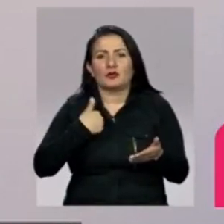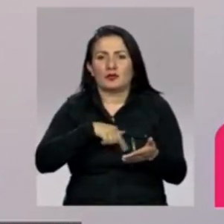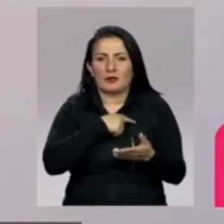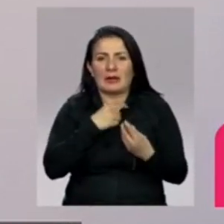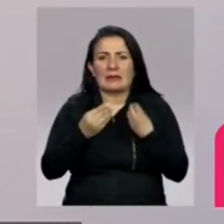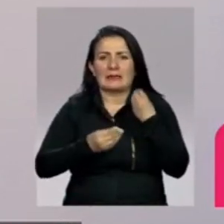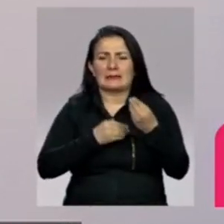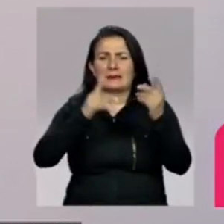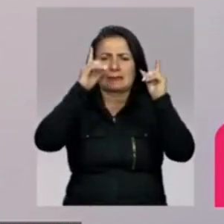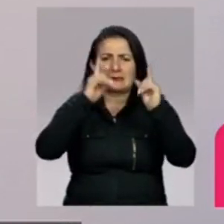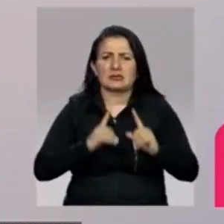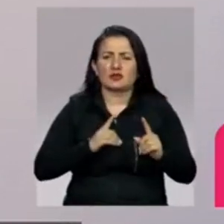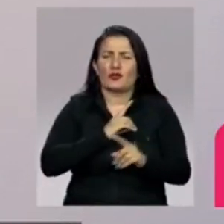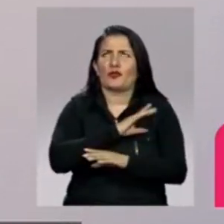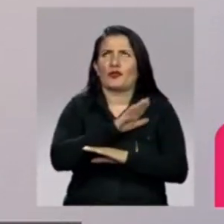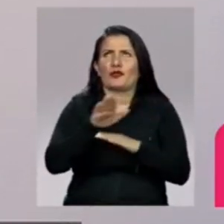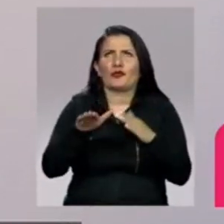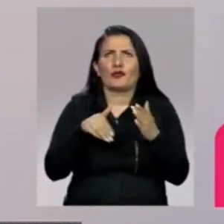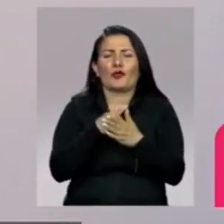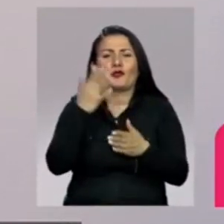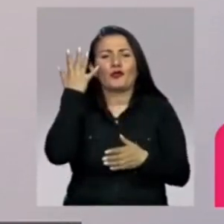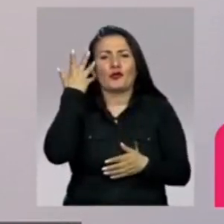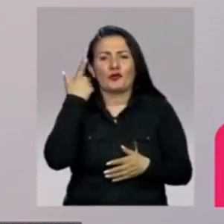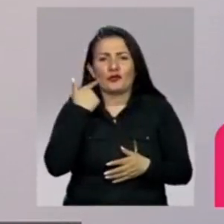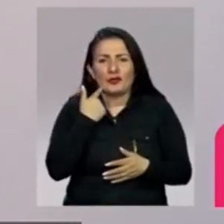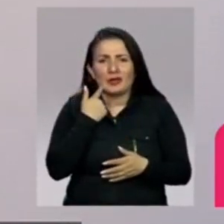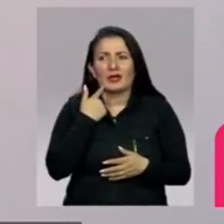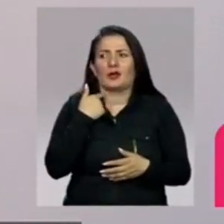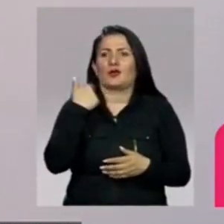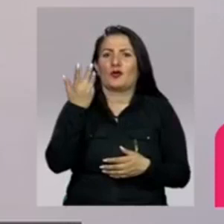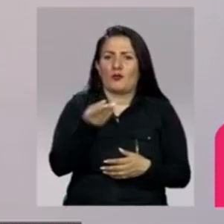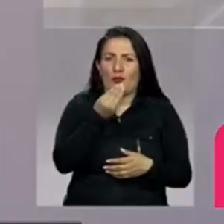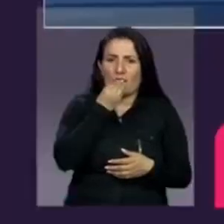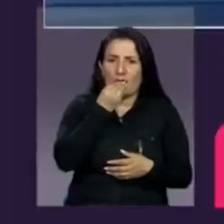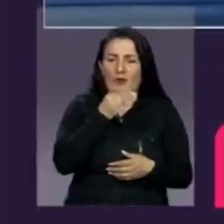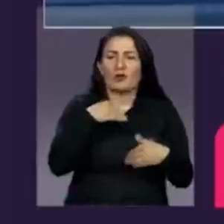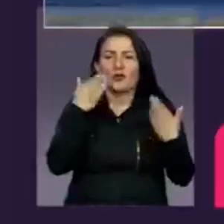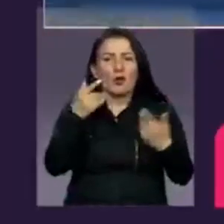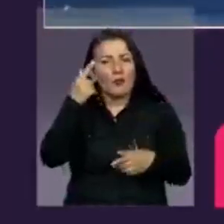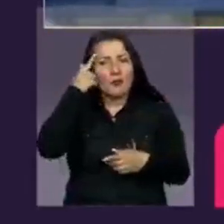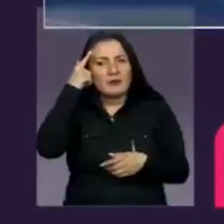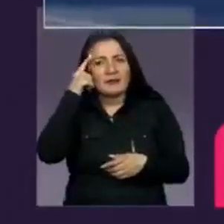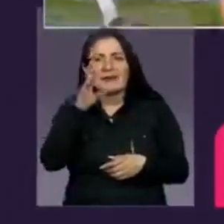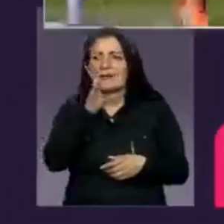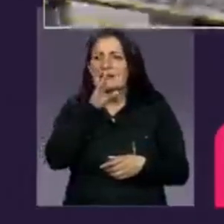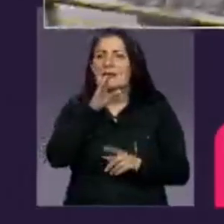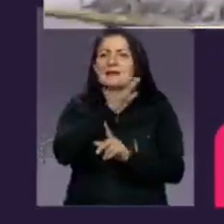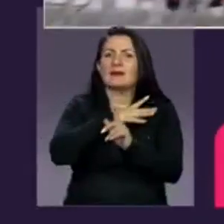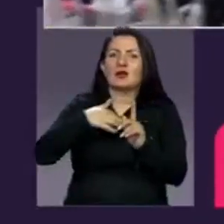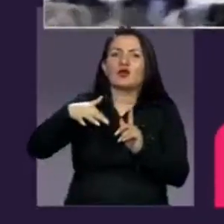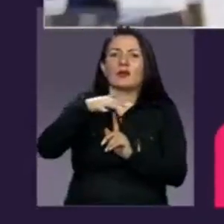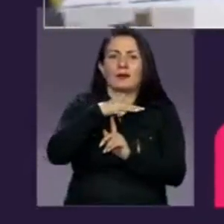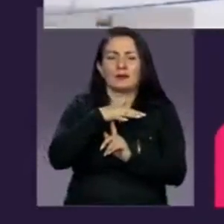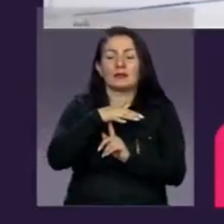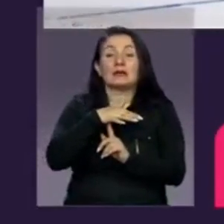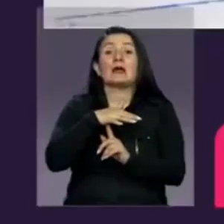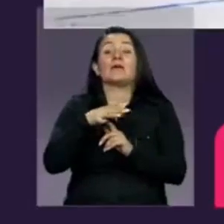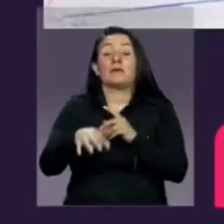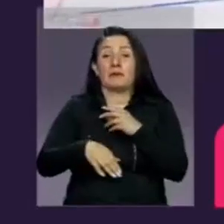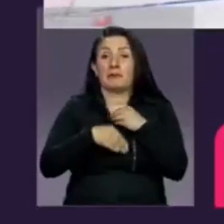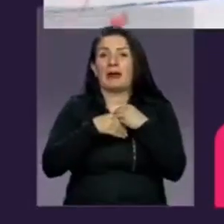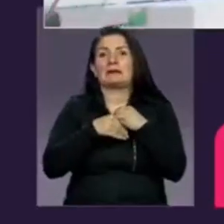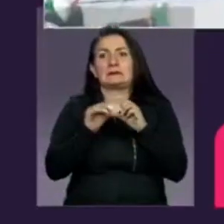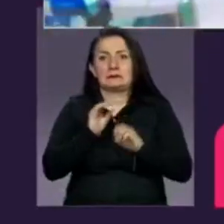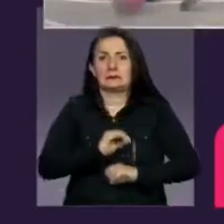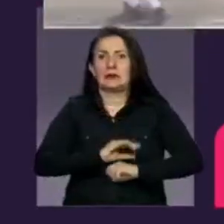es una decisión de todos los días sobre cómo te alimentas, cómo te entrenas, cómo piensas, de quién te rodeas. Pero pues claramente para